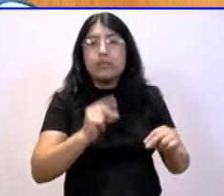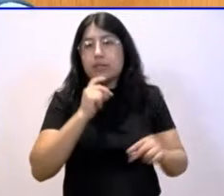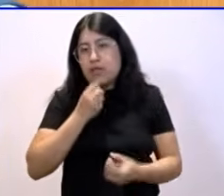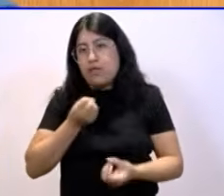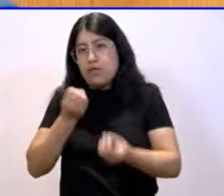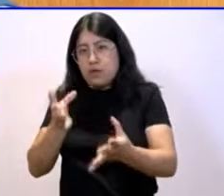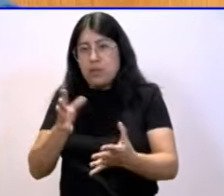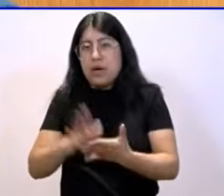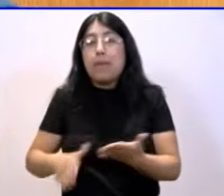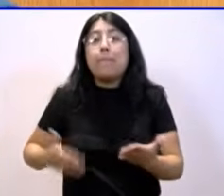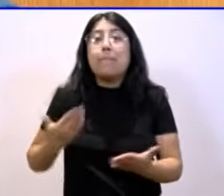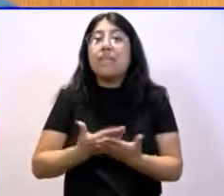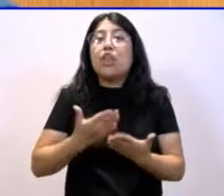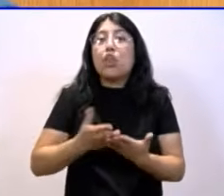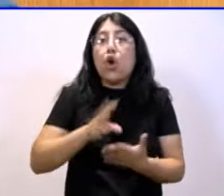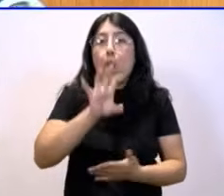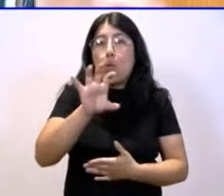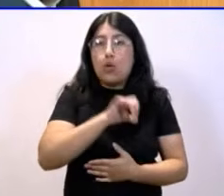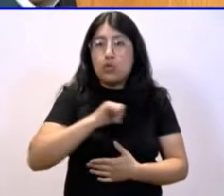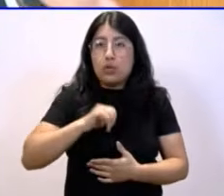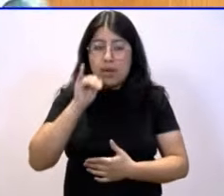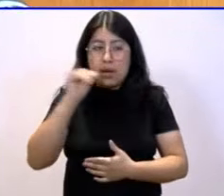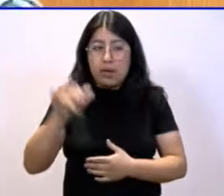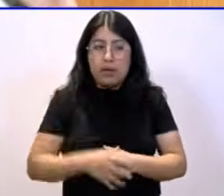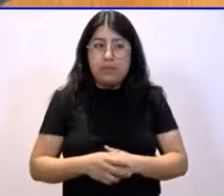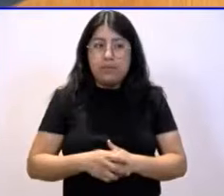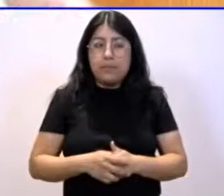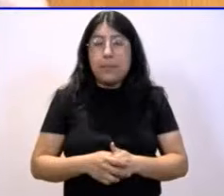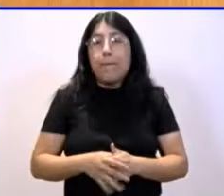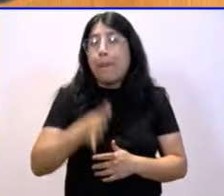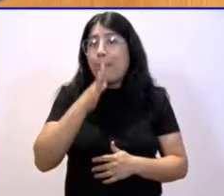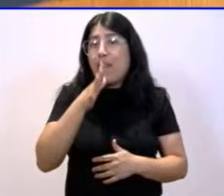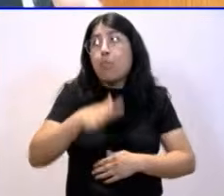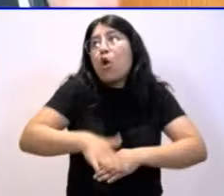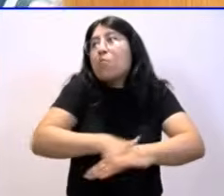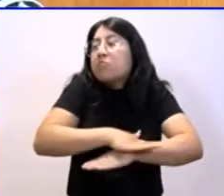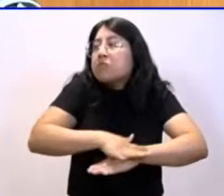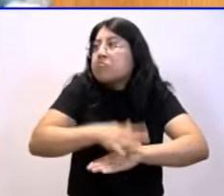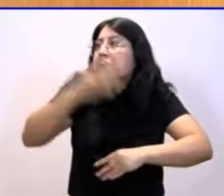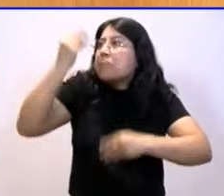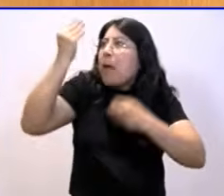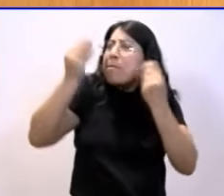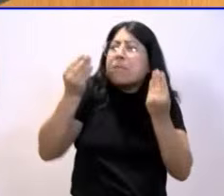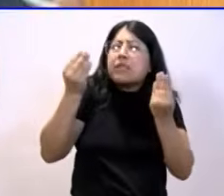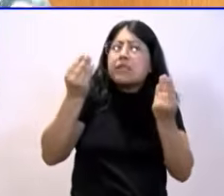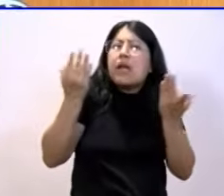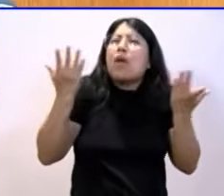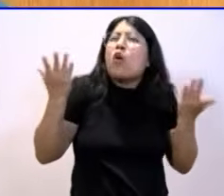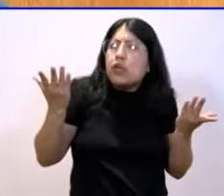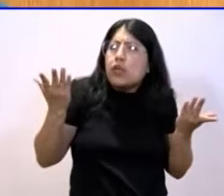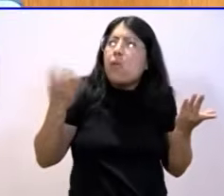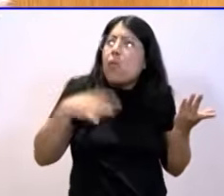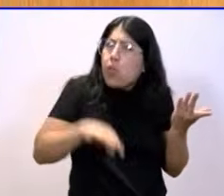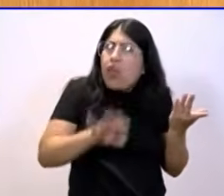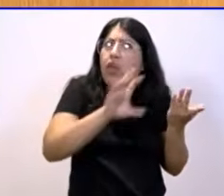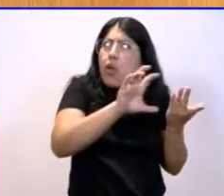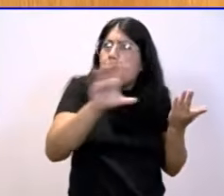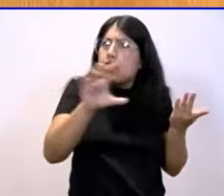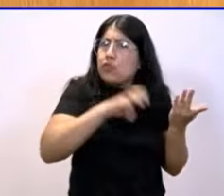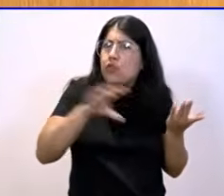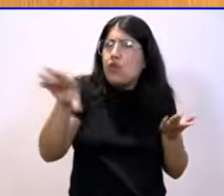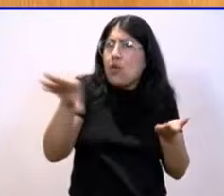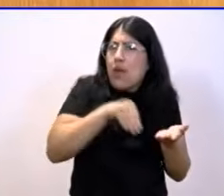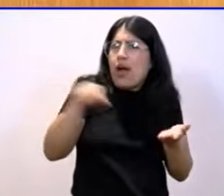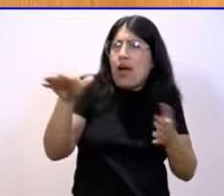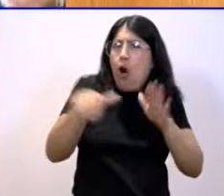la Comunidad de La Rioja. Porque a nadie en el Ministerio se le ocurrió pensar que igual había que convocar a las comunidades autónomas después de